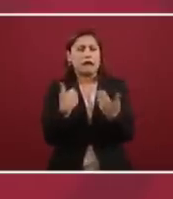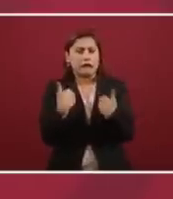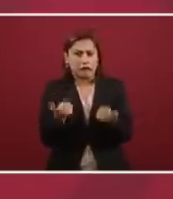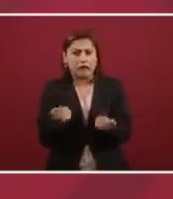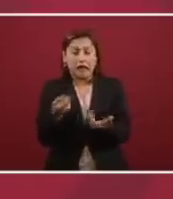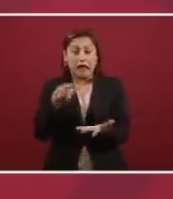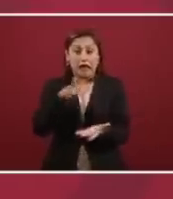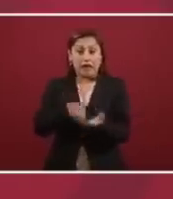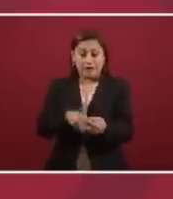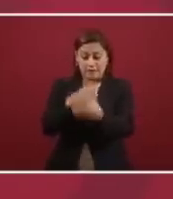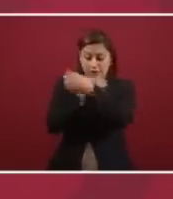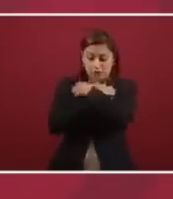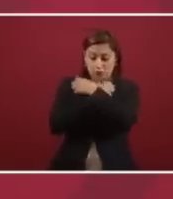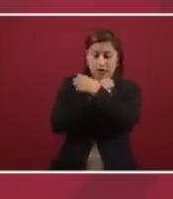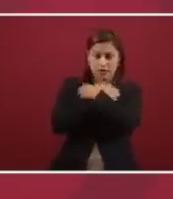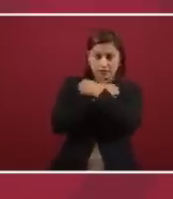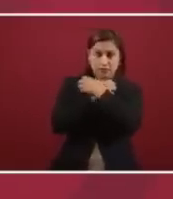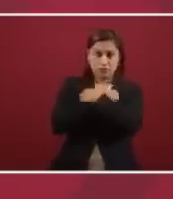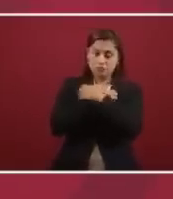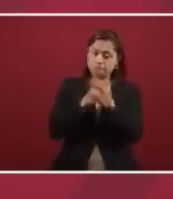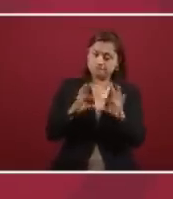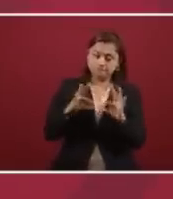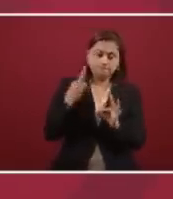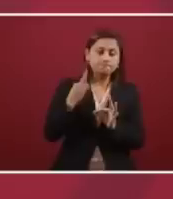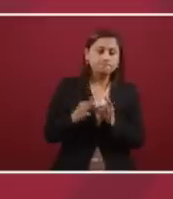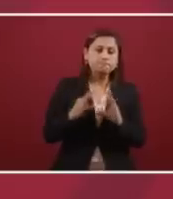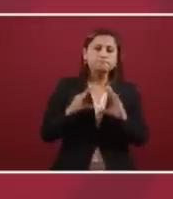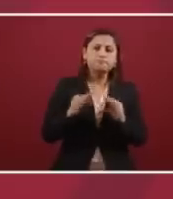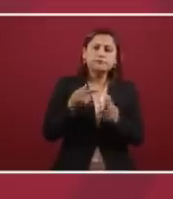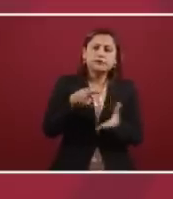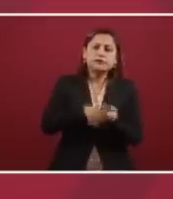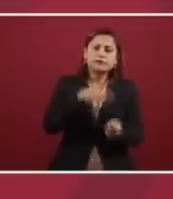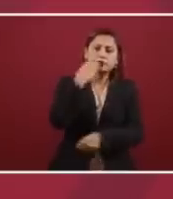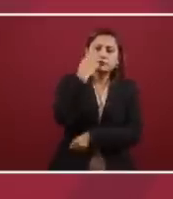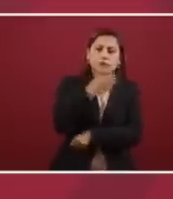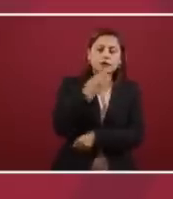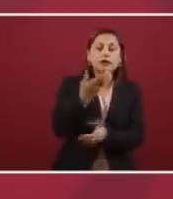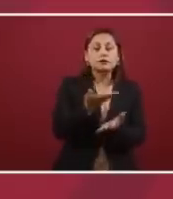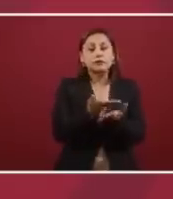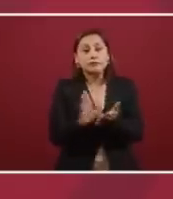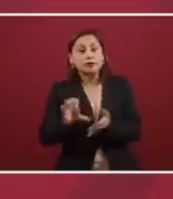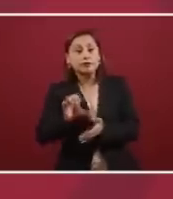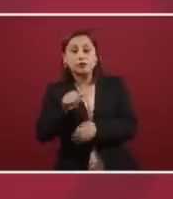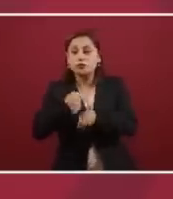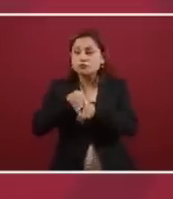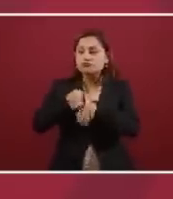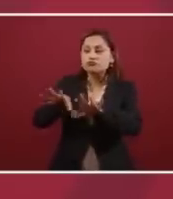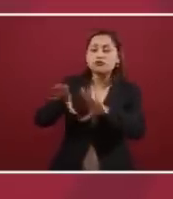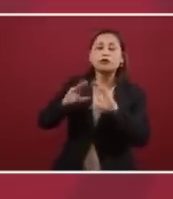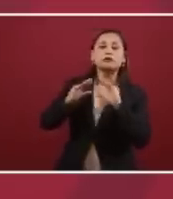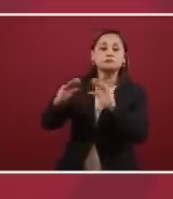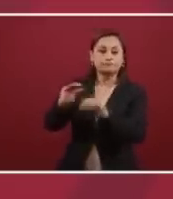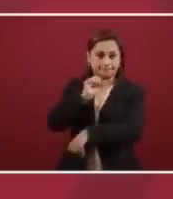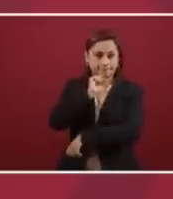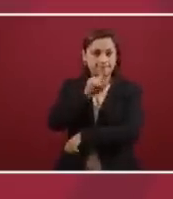educación no formal una gran campaña para